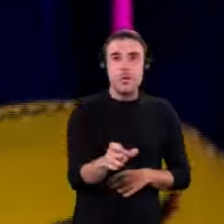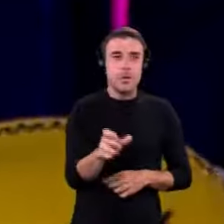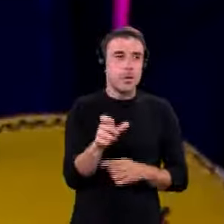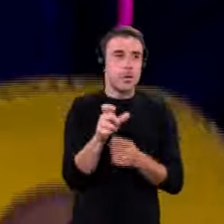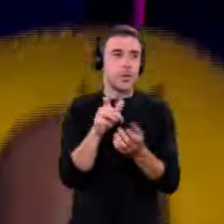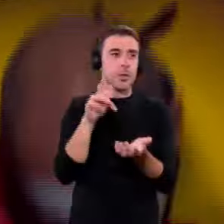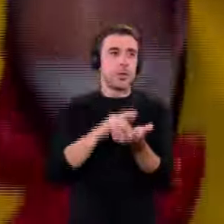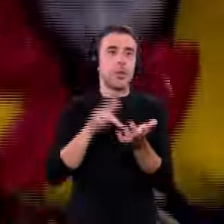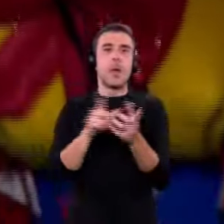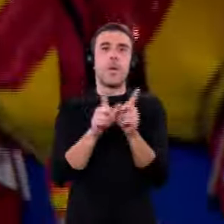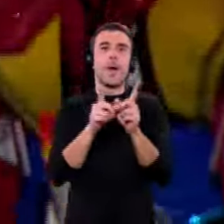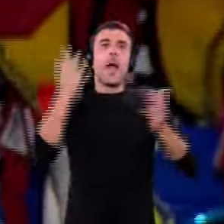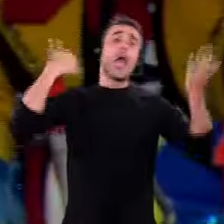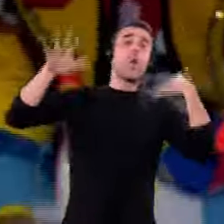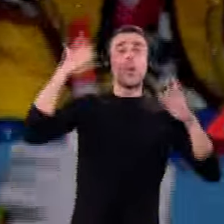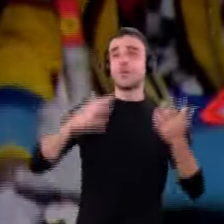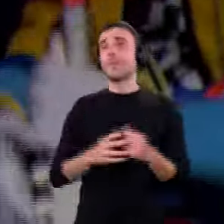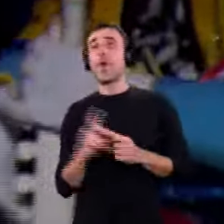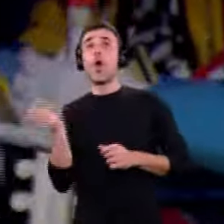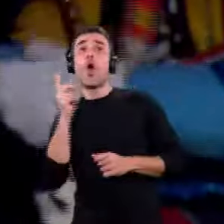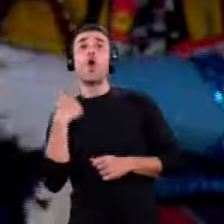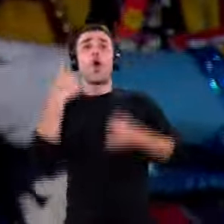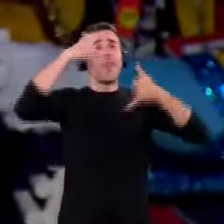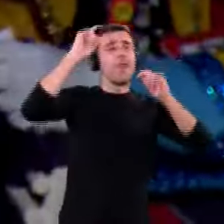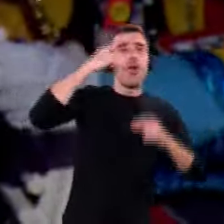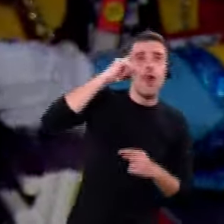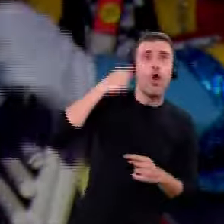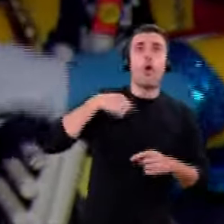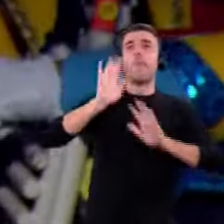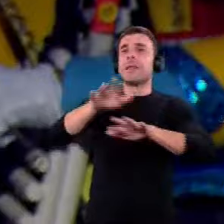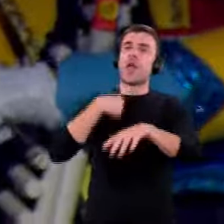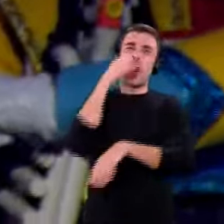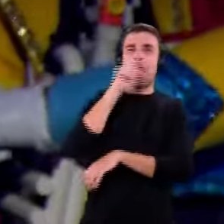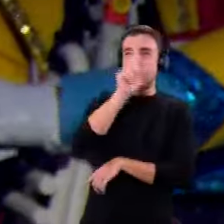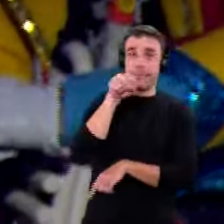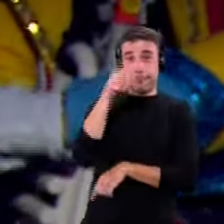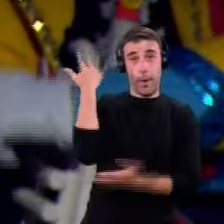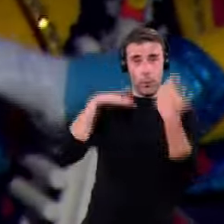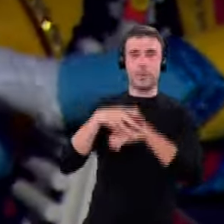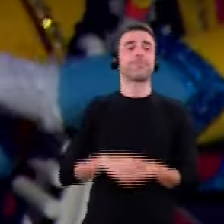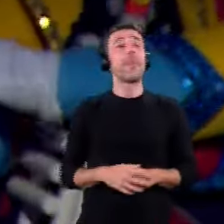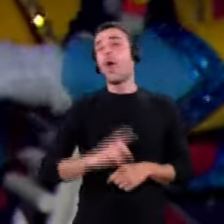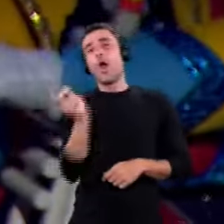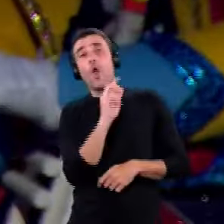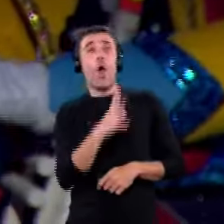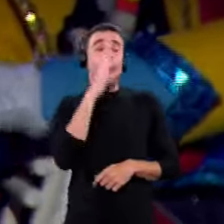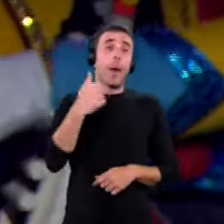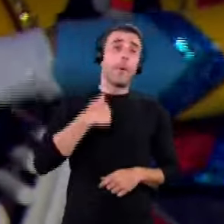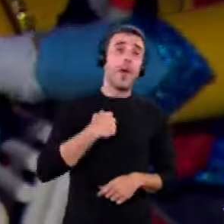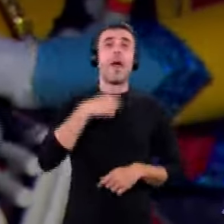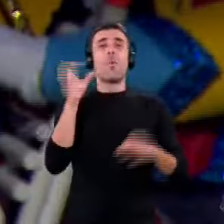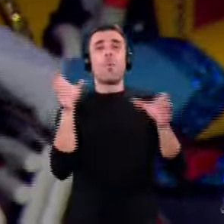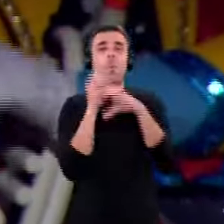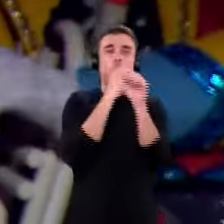alguna excusa. No, es que yo soy de los diablos locos y no canto el pasacalle. Excusa. No, porque es que a mí la murga,